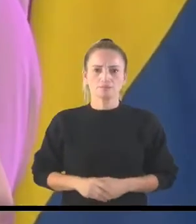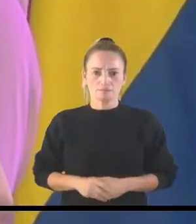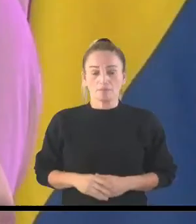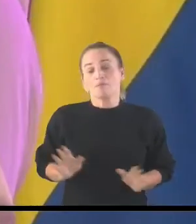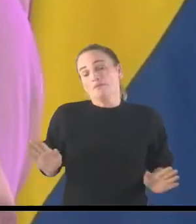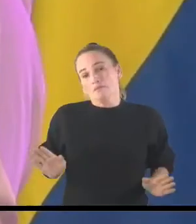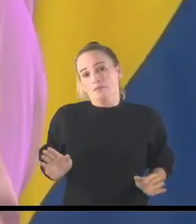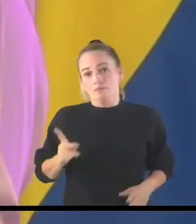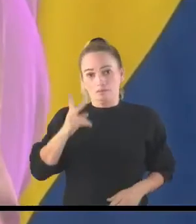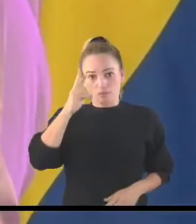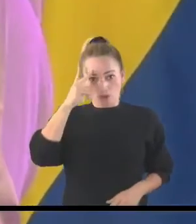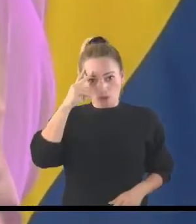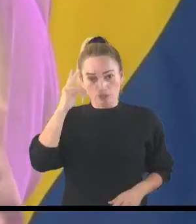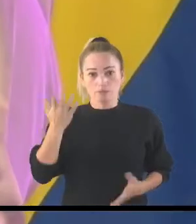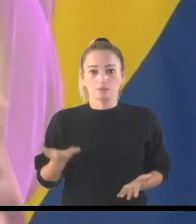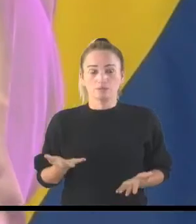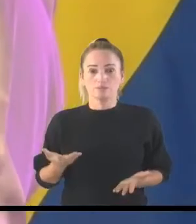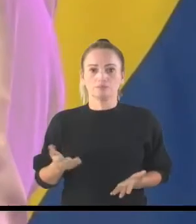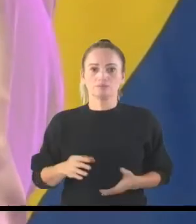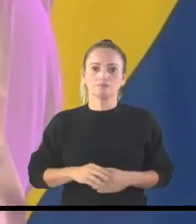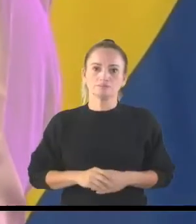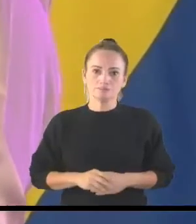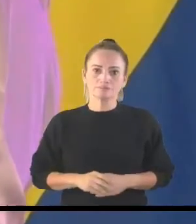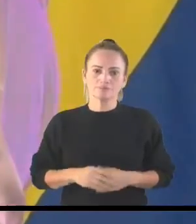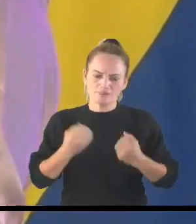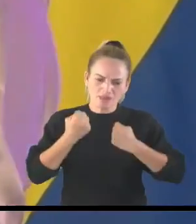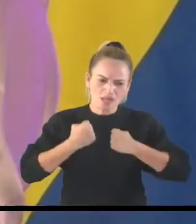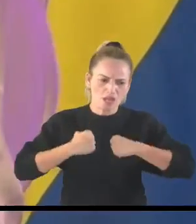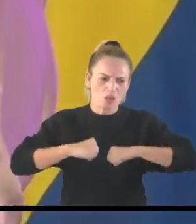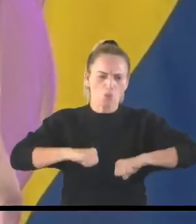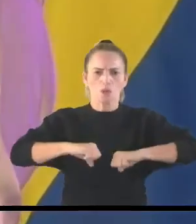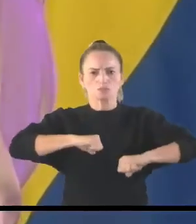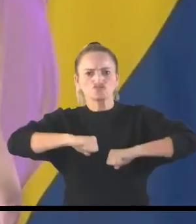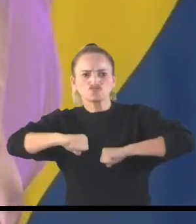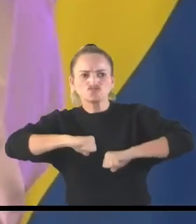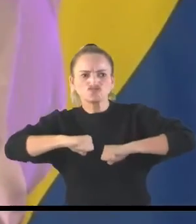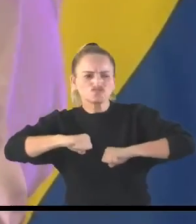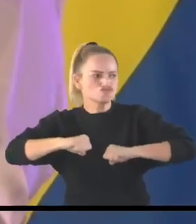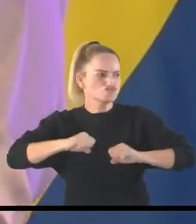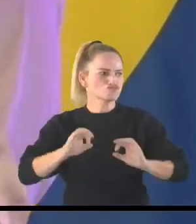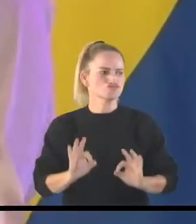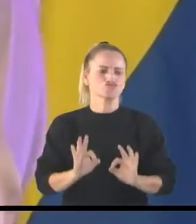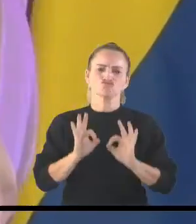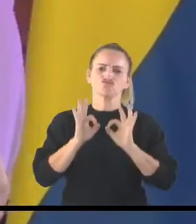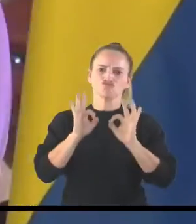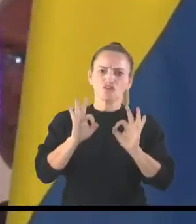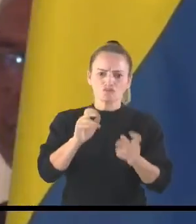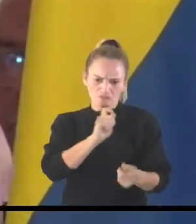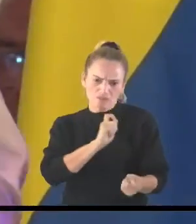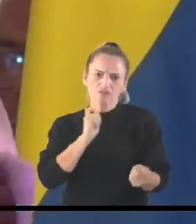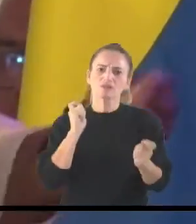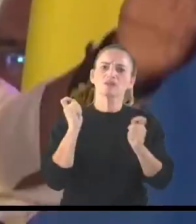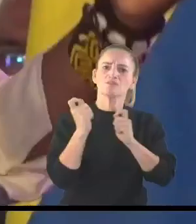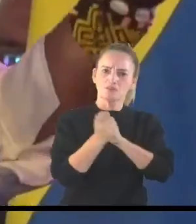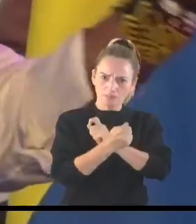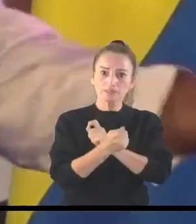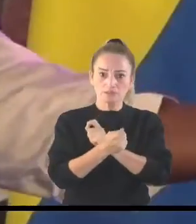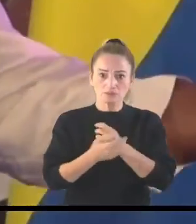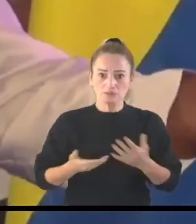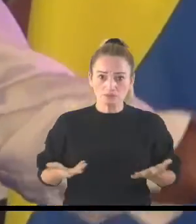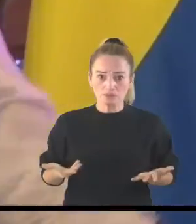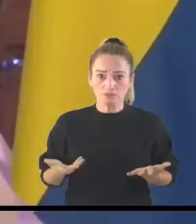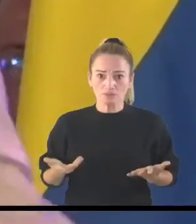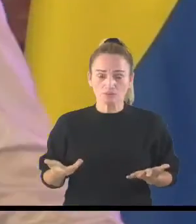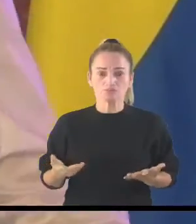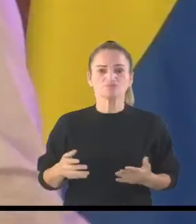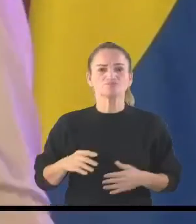Eso, por supuesto, ha significado un esfuerzo enorme de transformación